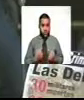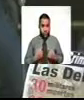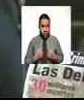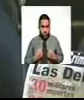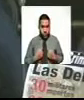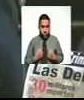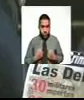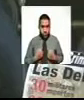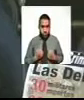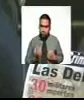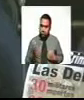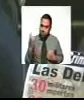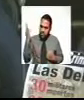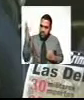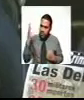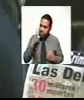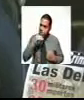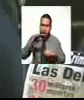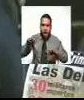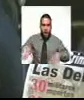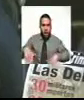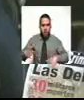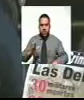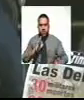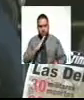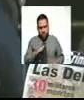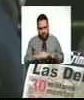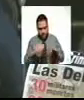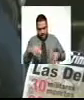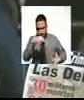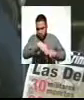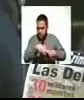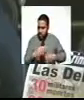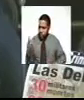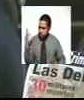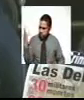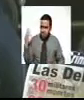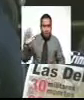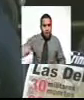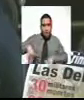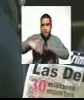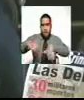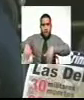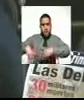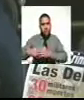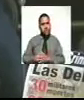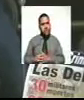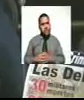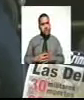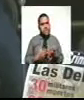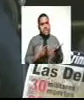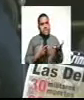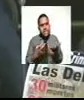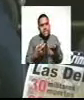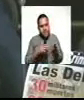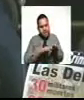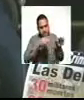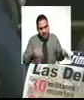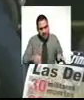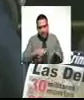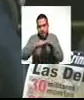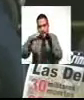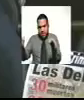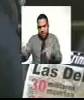ya ni un solo testigo electoral en las mesas de votación. Casi 700 mesas en la ciudad de